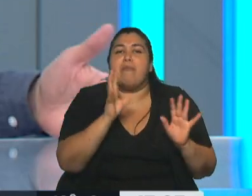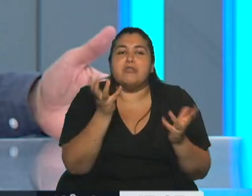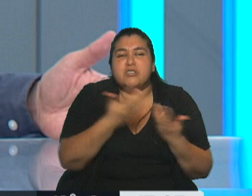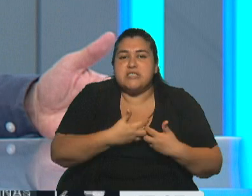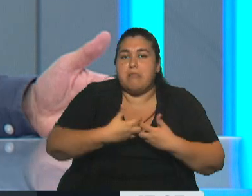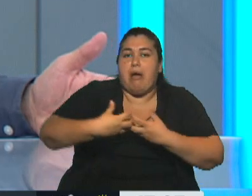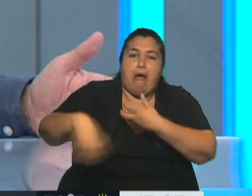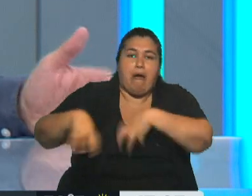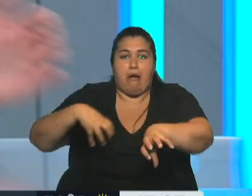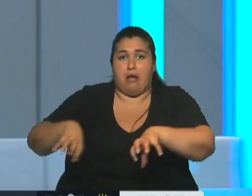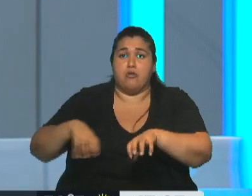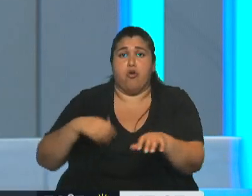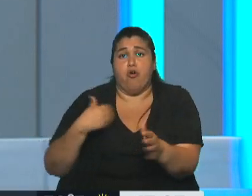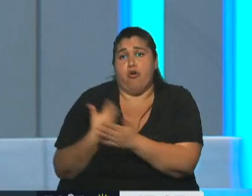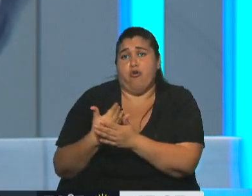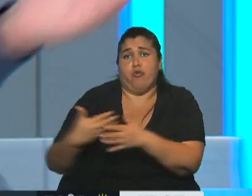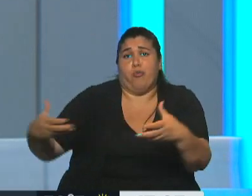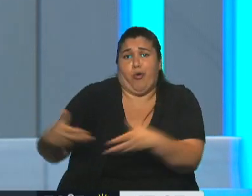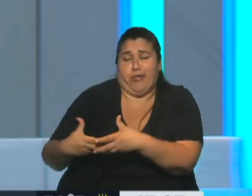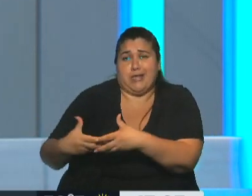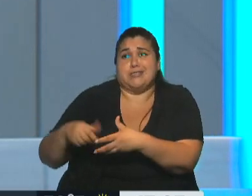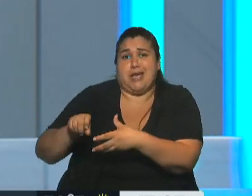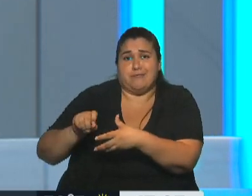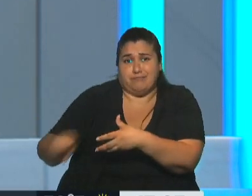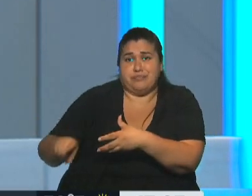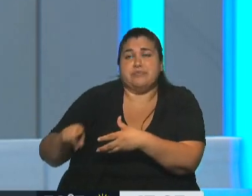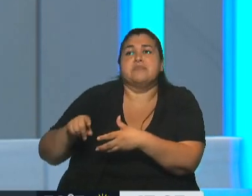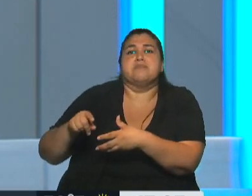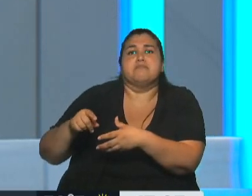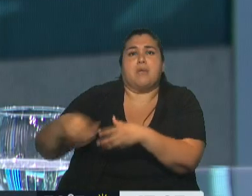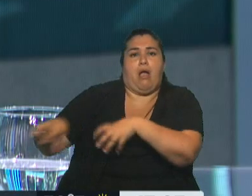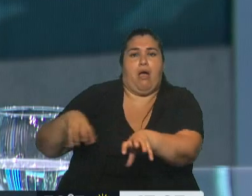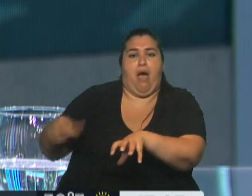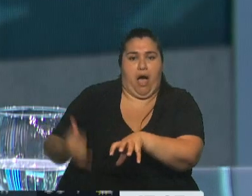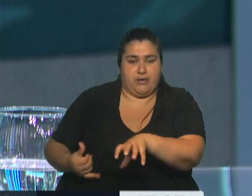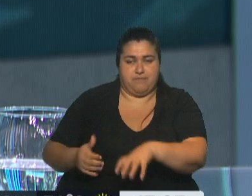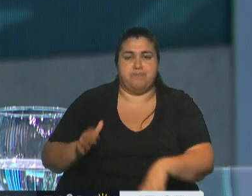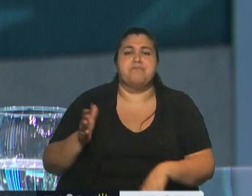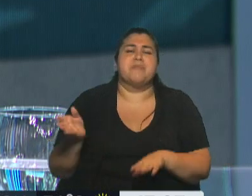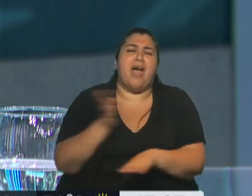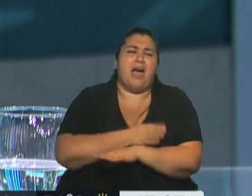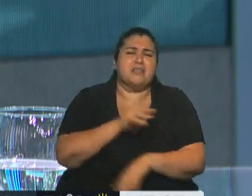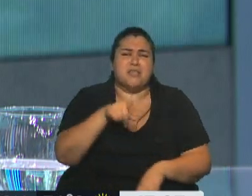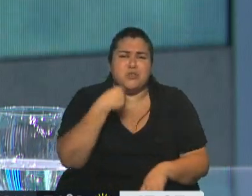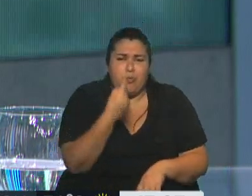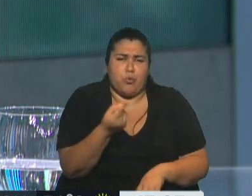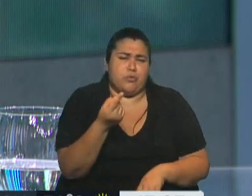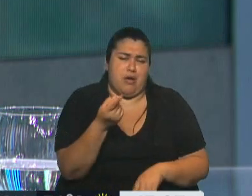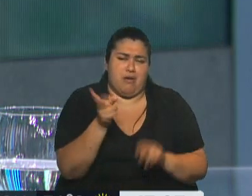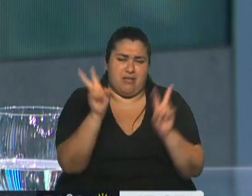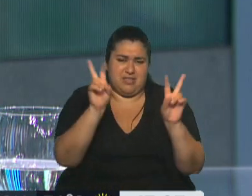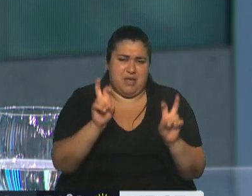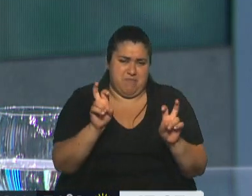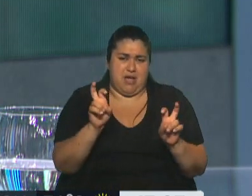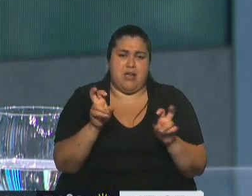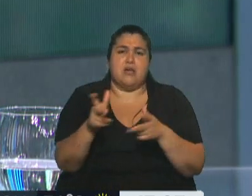de una derecha fragmentada de la cual él pertenece en su gran universo, ¿cierto? Esteban, te preguntaba antes por los escenarios y comentamos